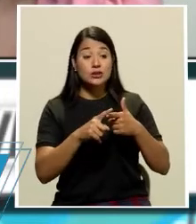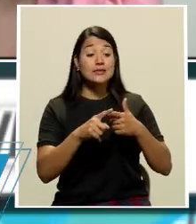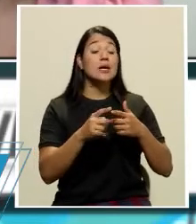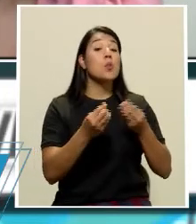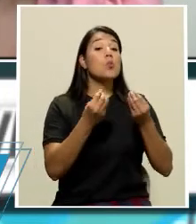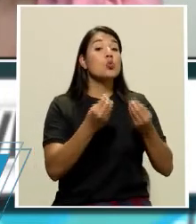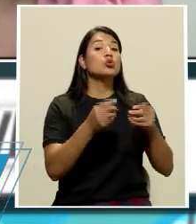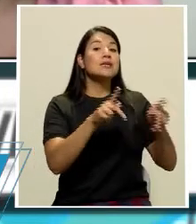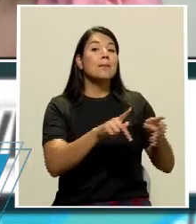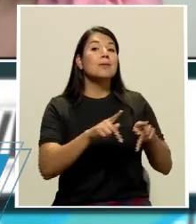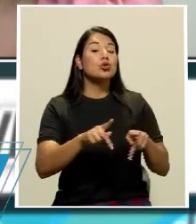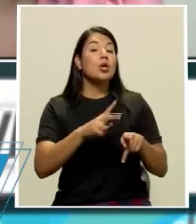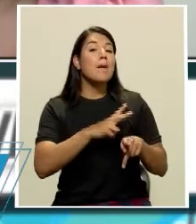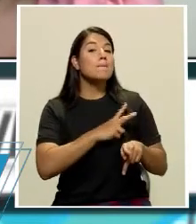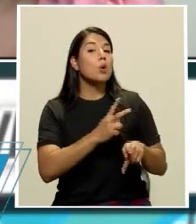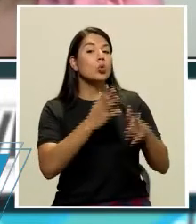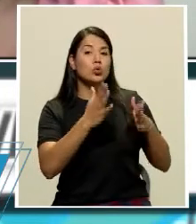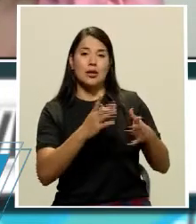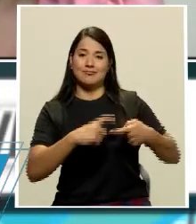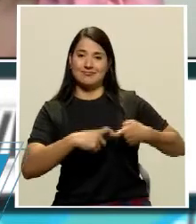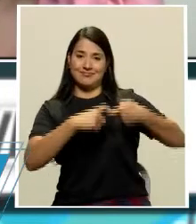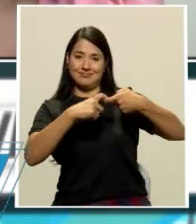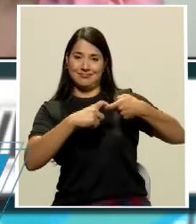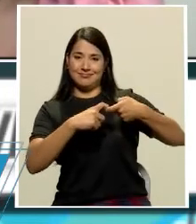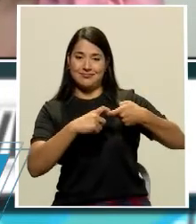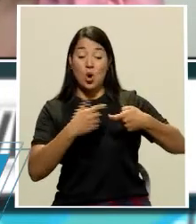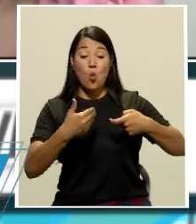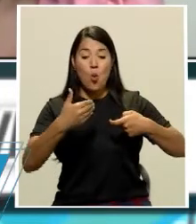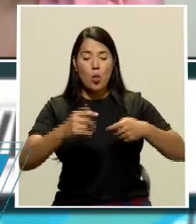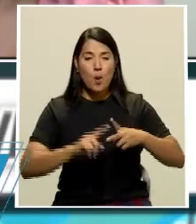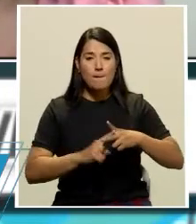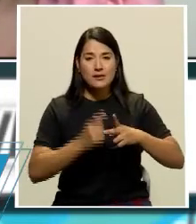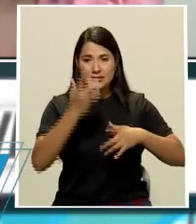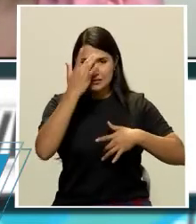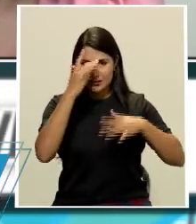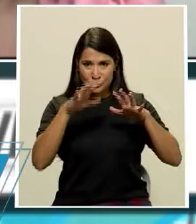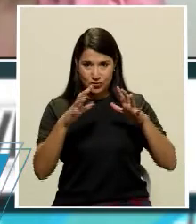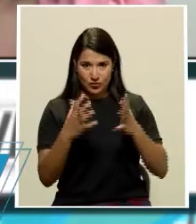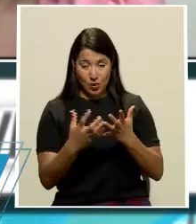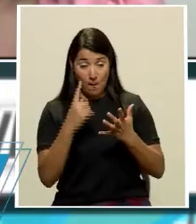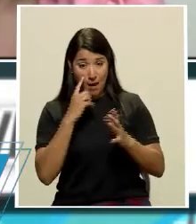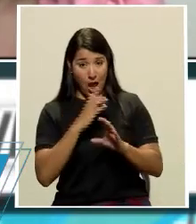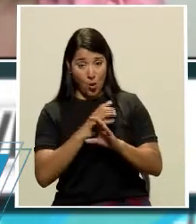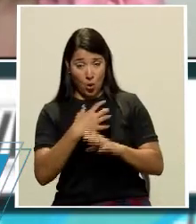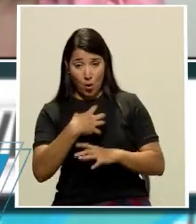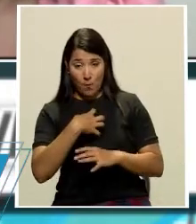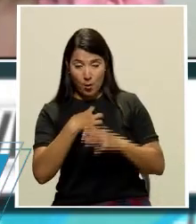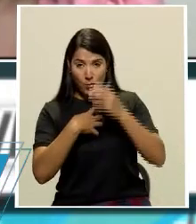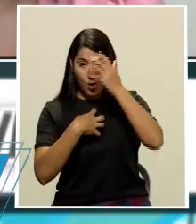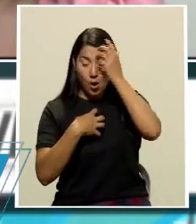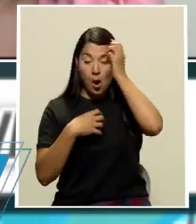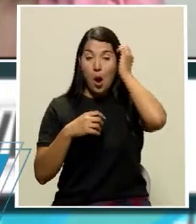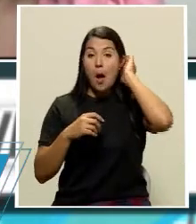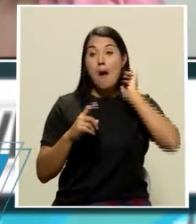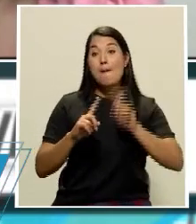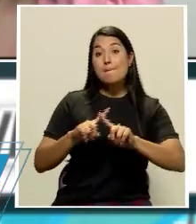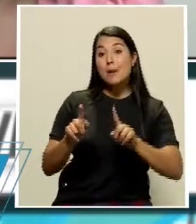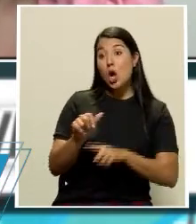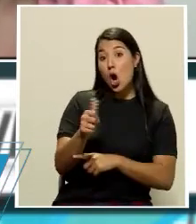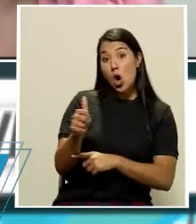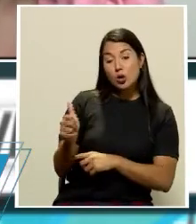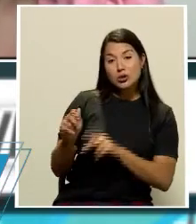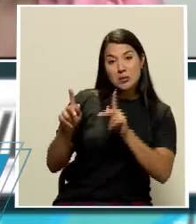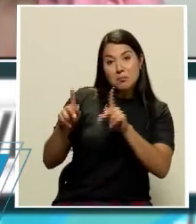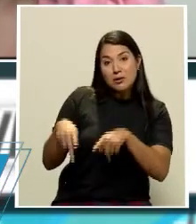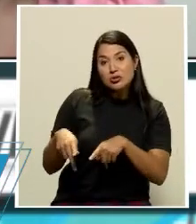voluntariado que se retiró por la pandemia, por cuidarse, etcétera, pero hay otras personas que a lo